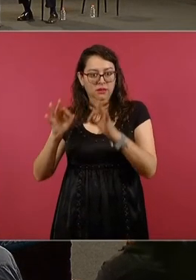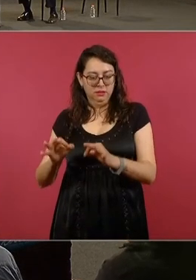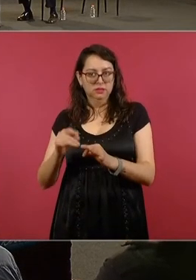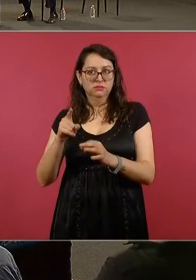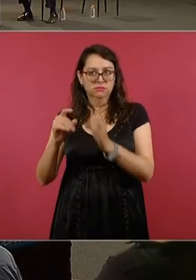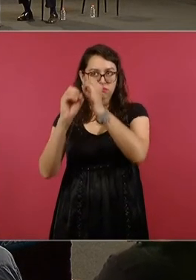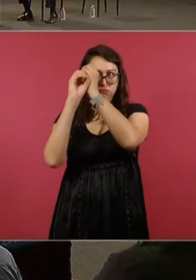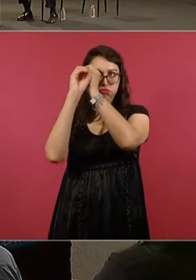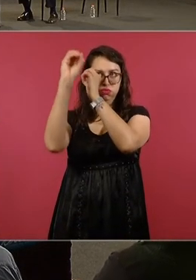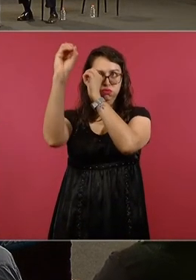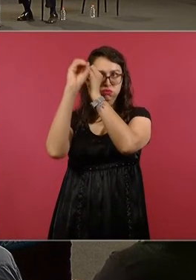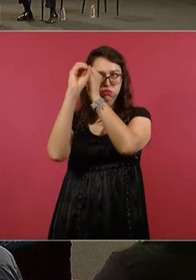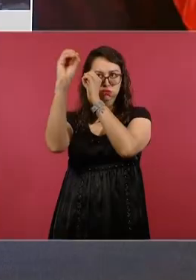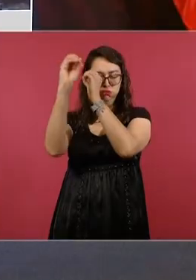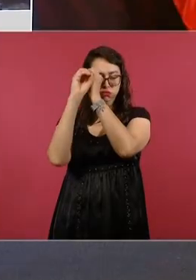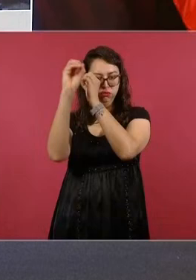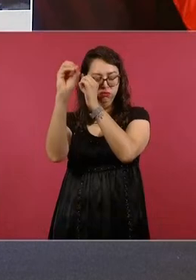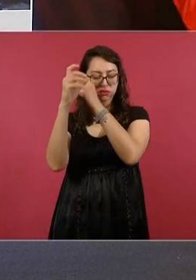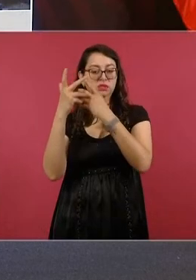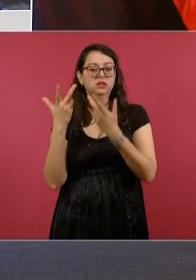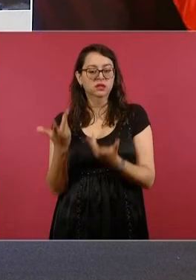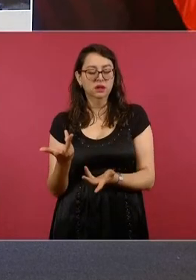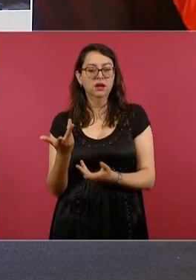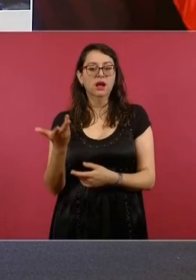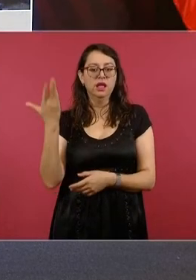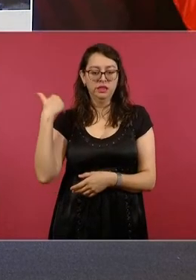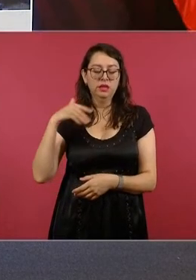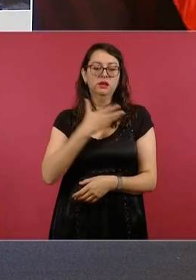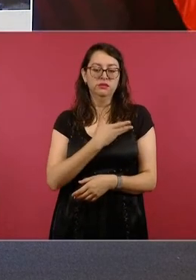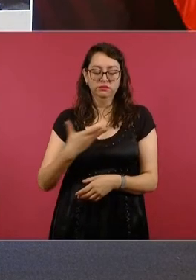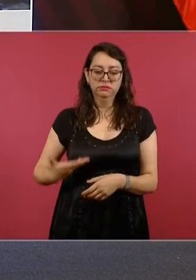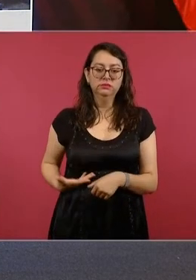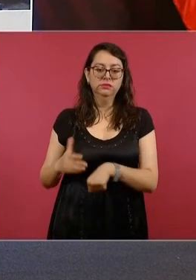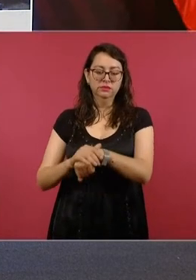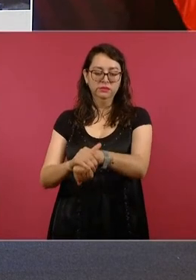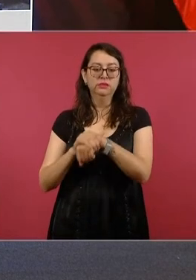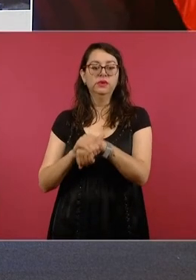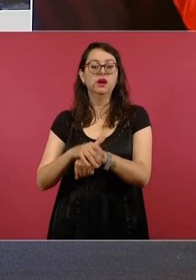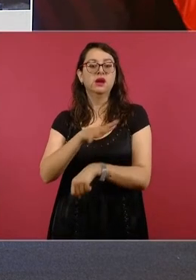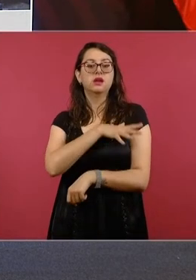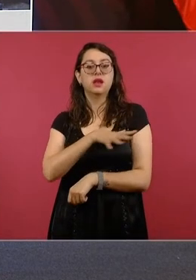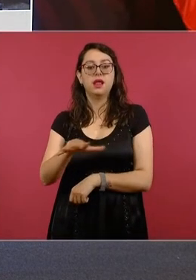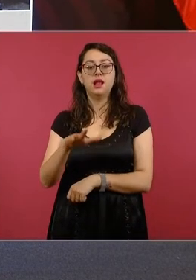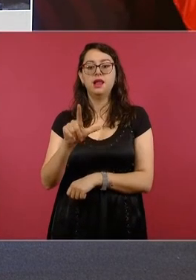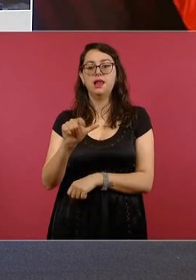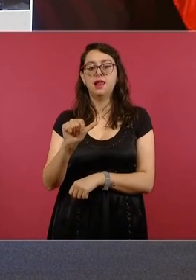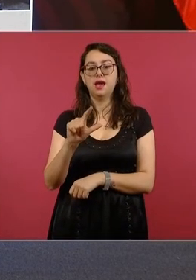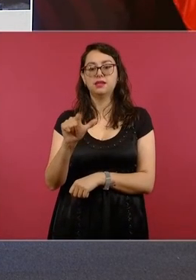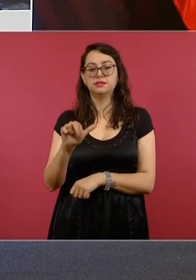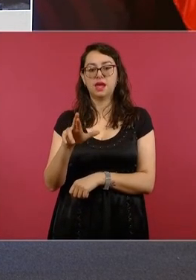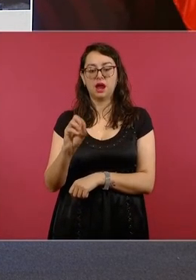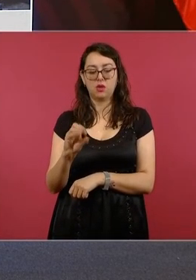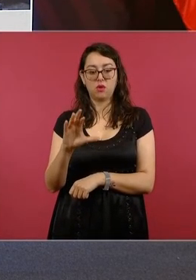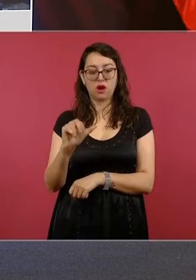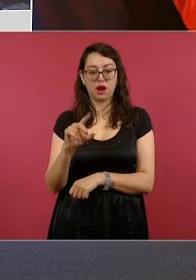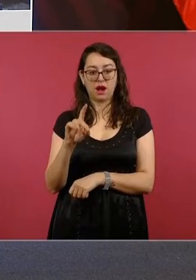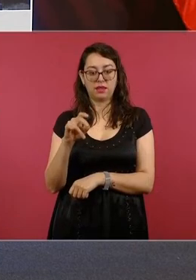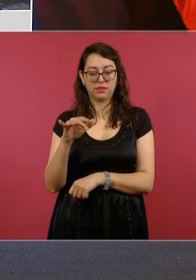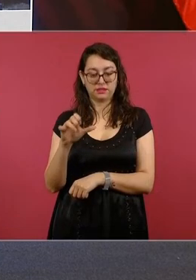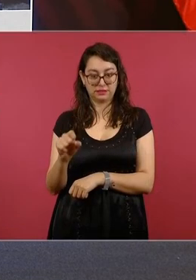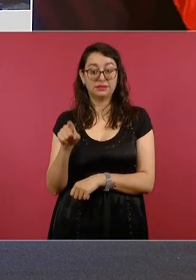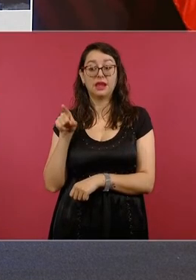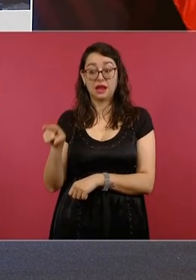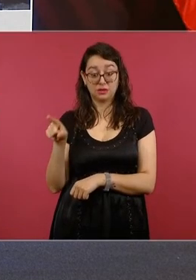Tonantzintla, era amigo del presidente, el general Lázaro Cárdenas, y padecía